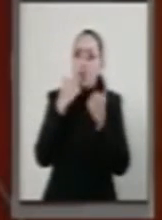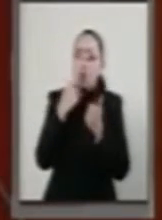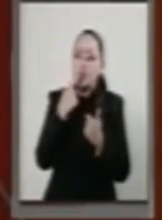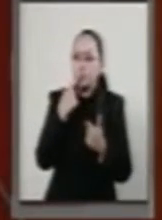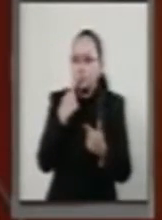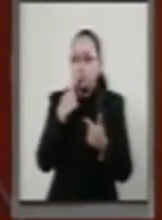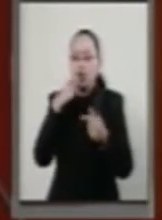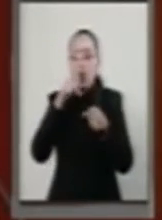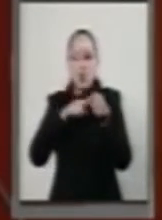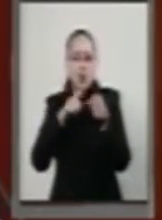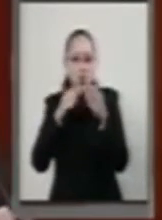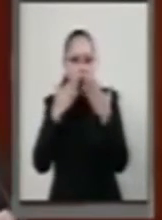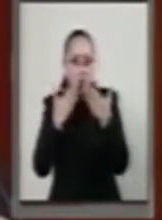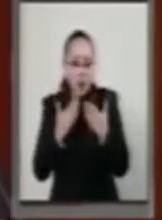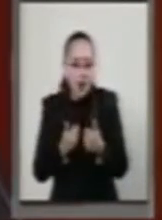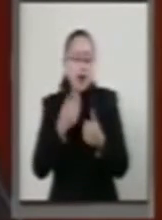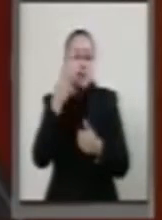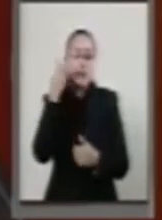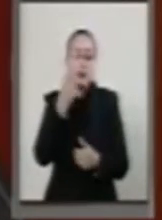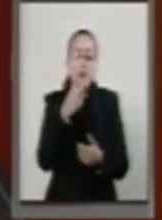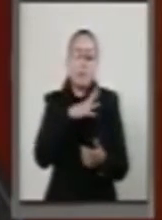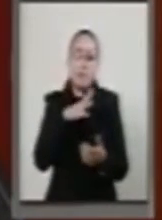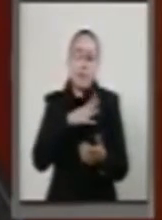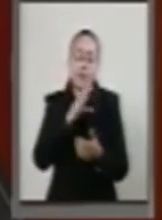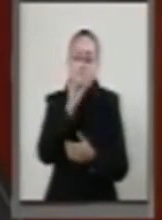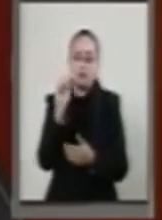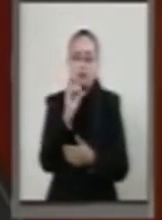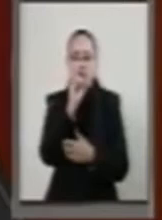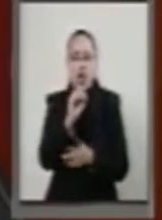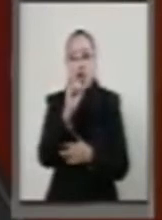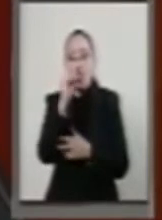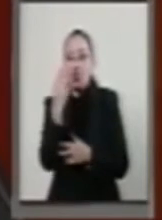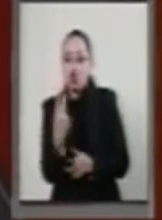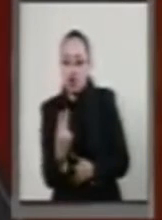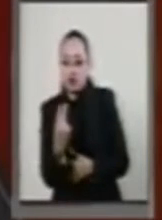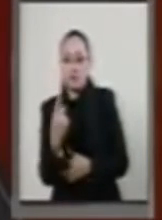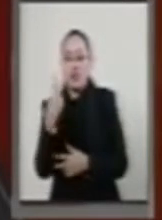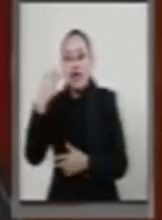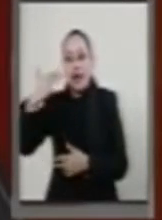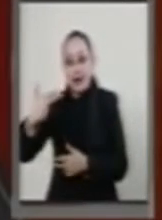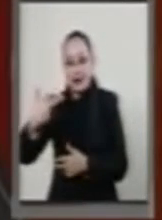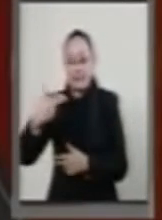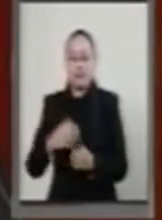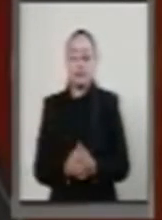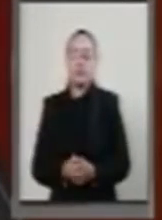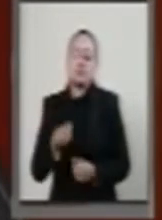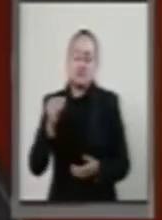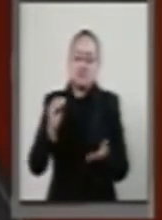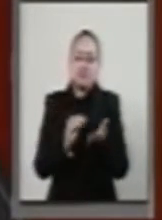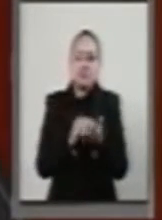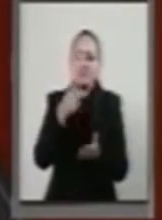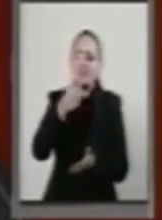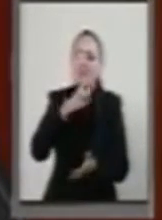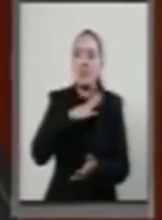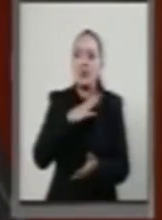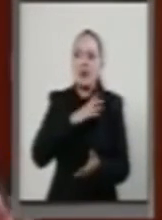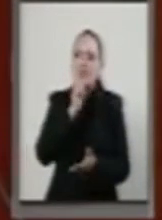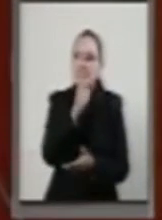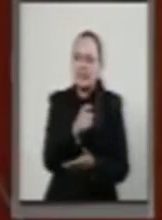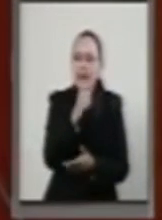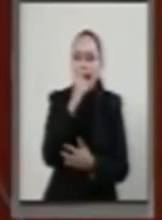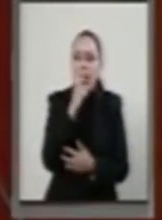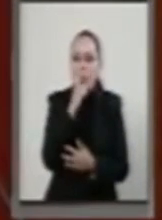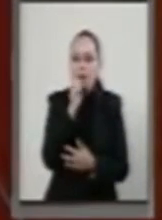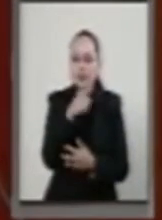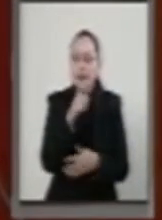e incolora, compuesta por dos átomos de hidrógeno y uno de oxígeno. Dicho líquido es